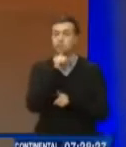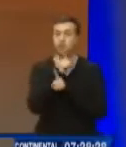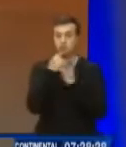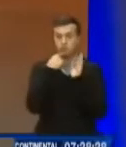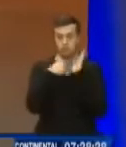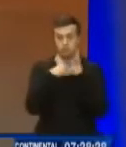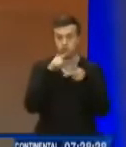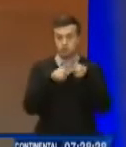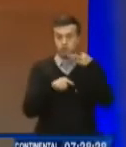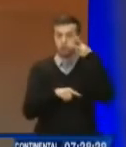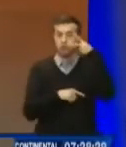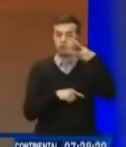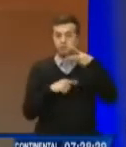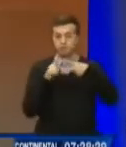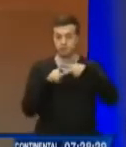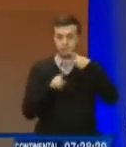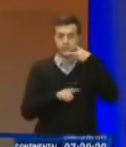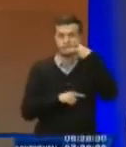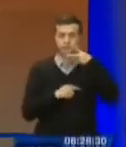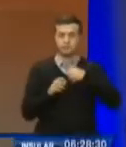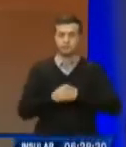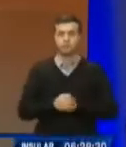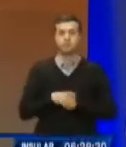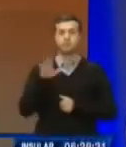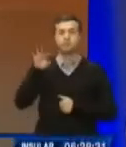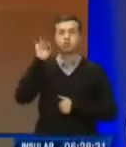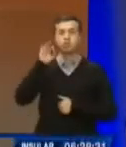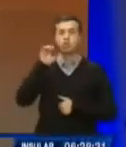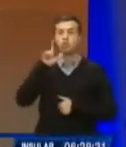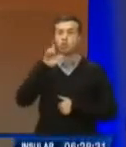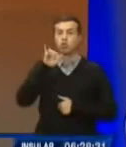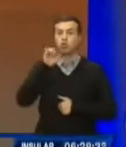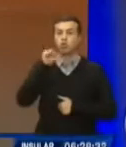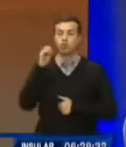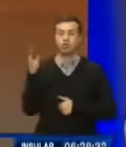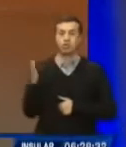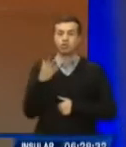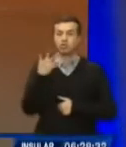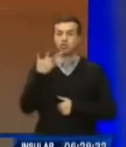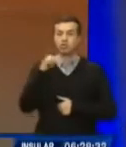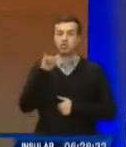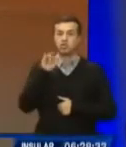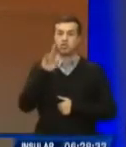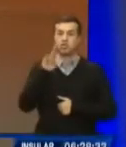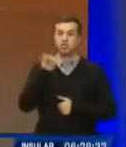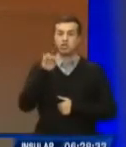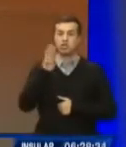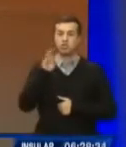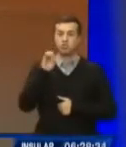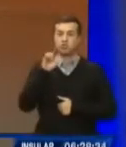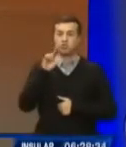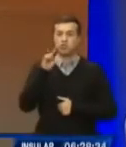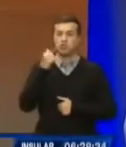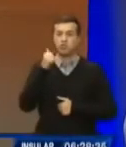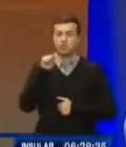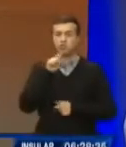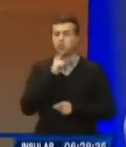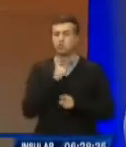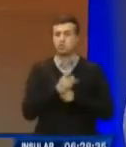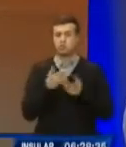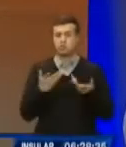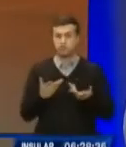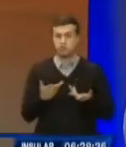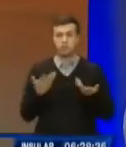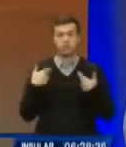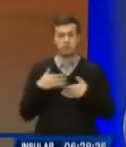uno la elección de luis chiriboga o la reelección de un estribo a principios de este año se hizo